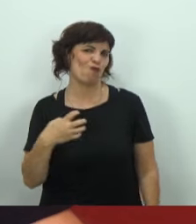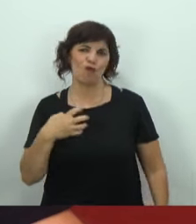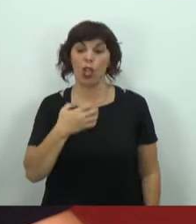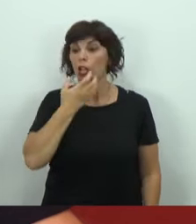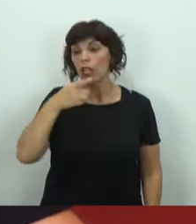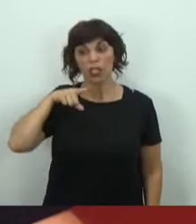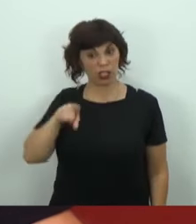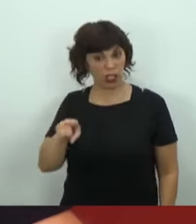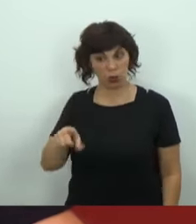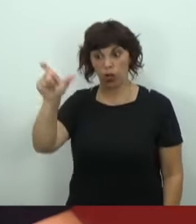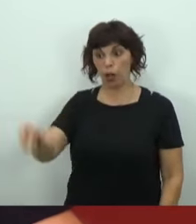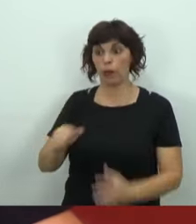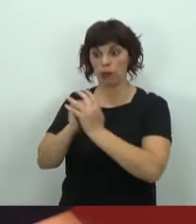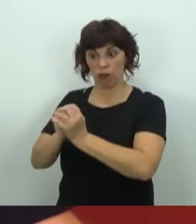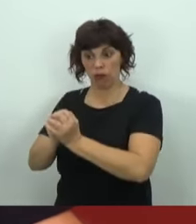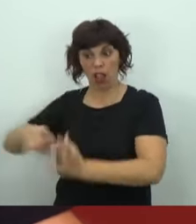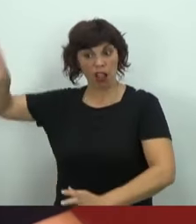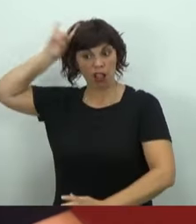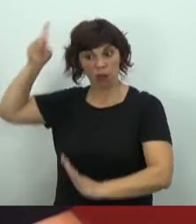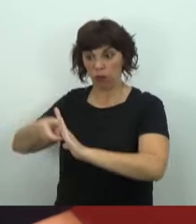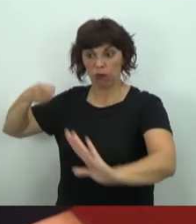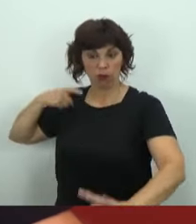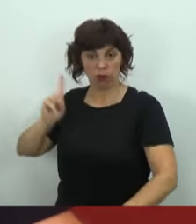y el demonio no sale de esa persona,